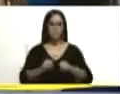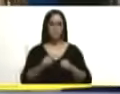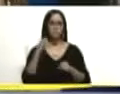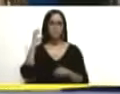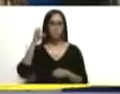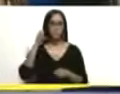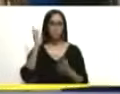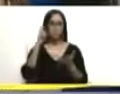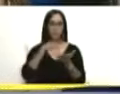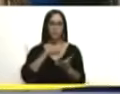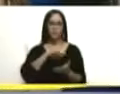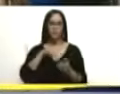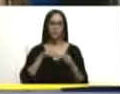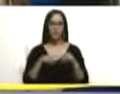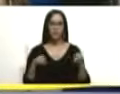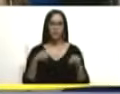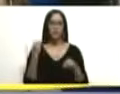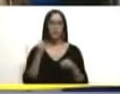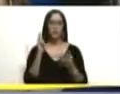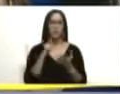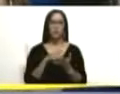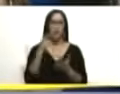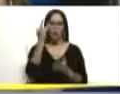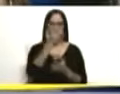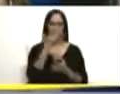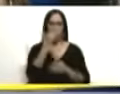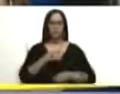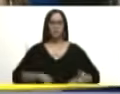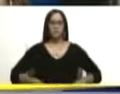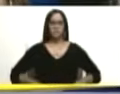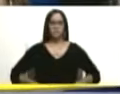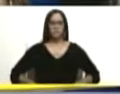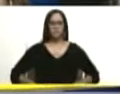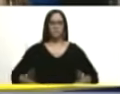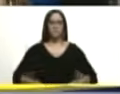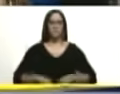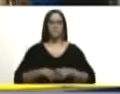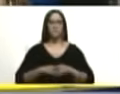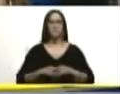a nuestras tierras o cuando llegó a África.